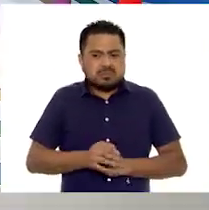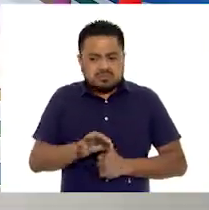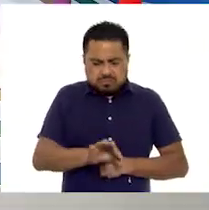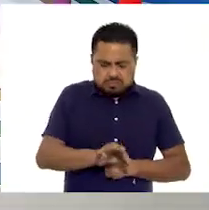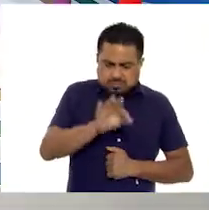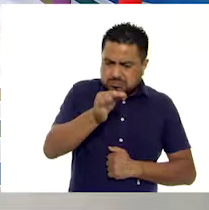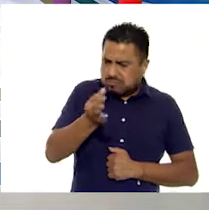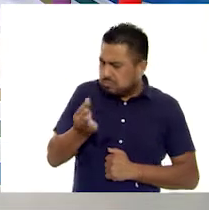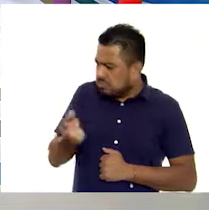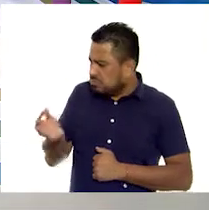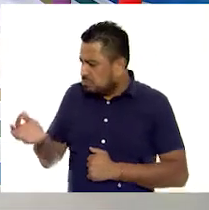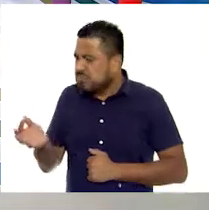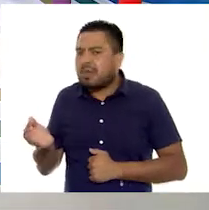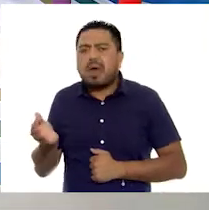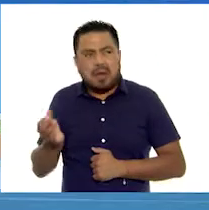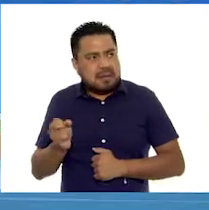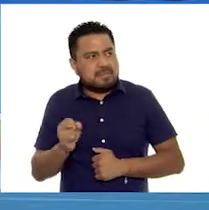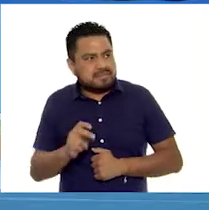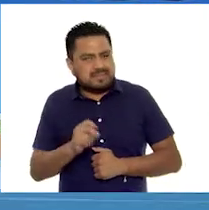amarilla